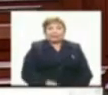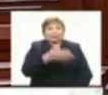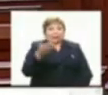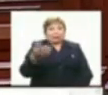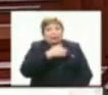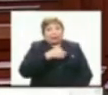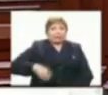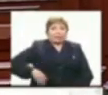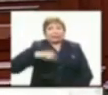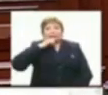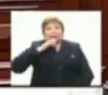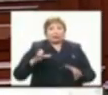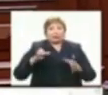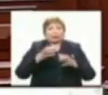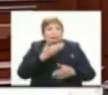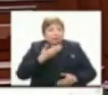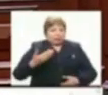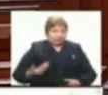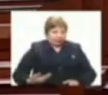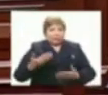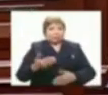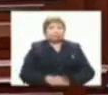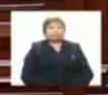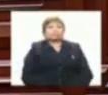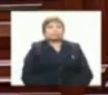Señora Presidenta del Congreso de la República,